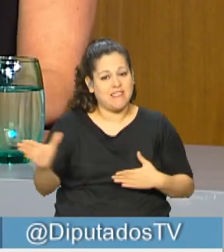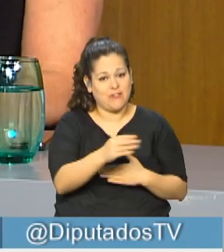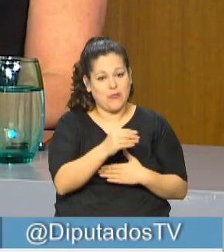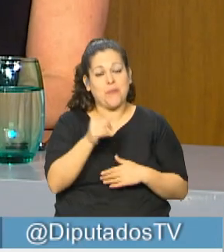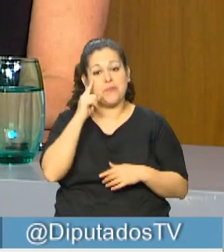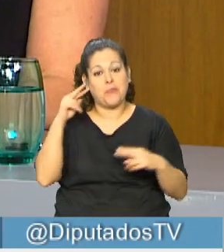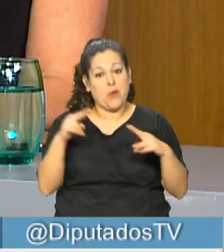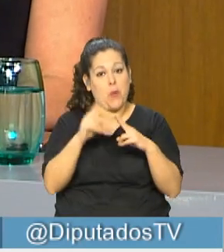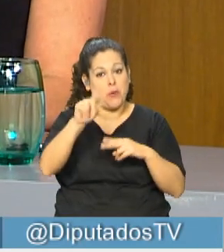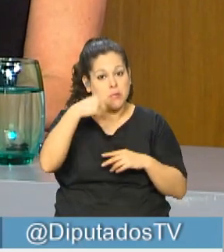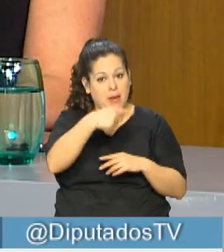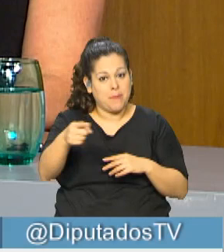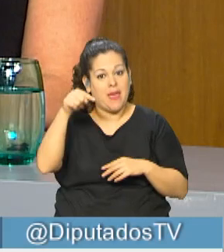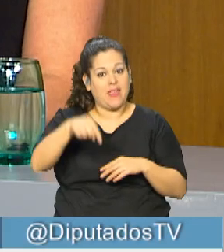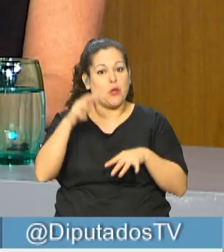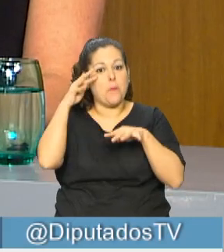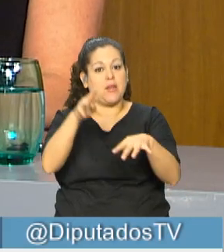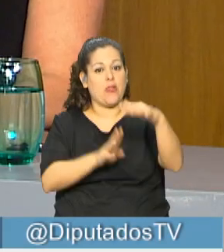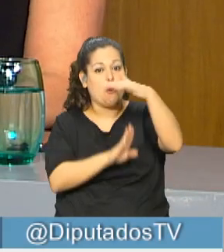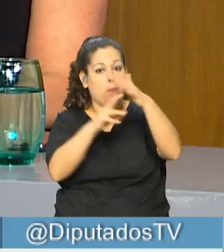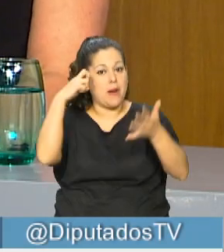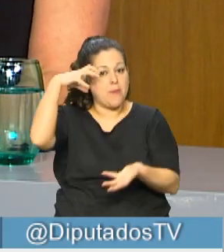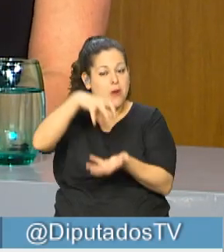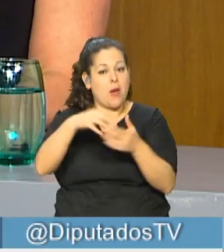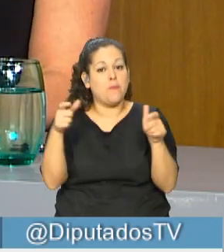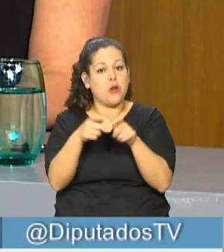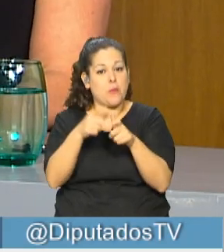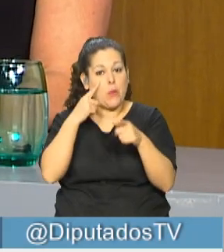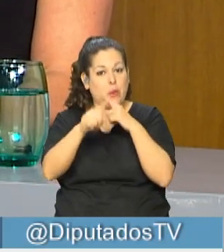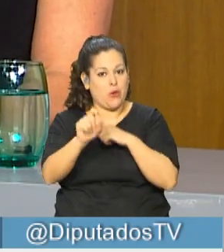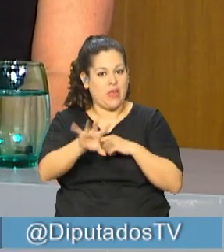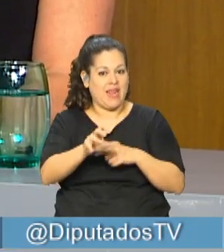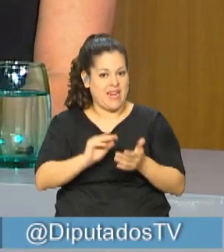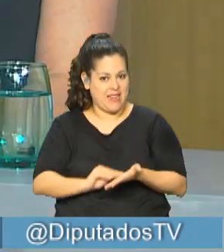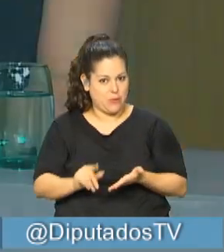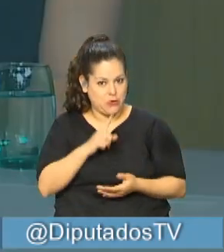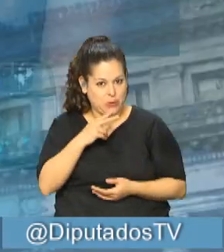Nos vemos la semana que viene. Esto es Mirador Parlamentario, el programa en vivo de Diputados TV.